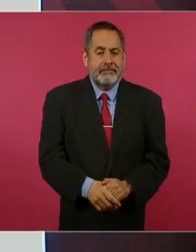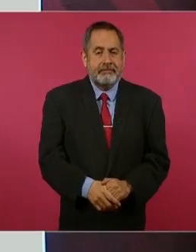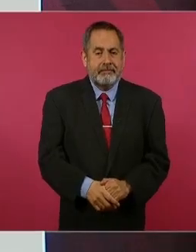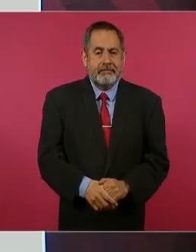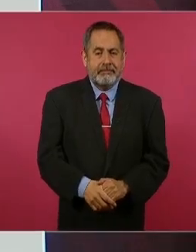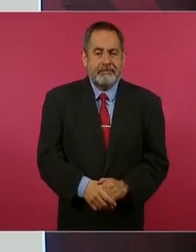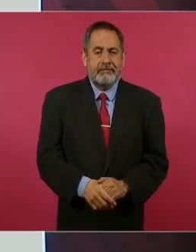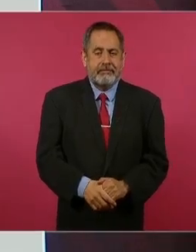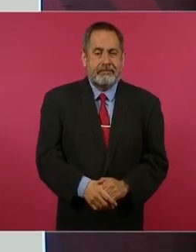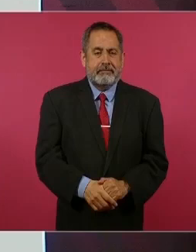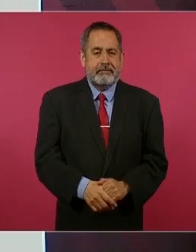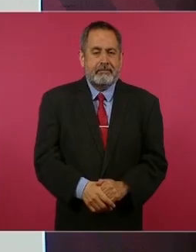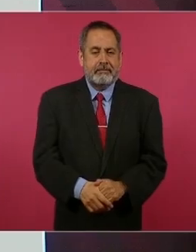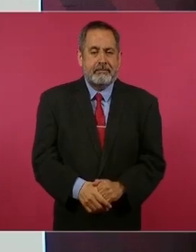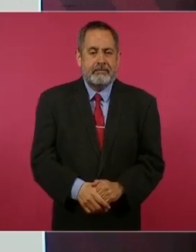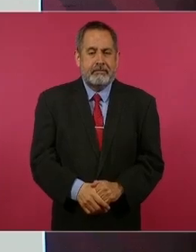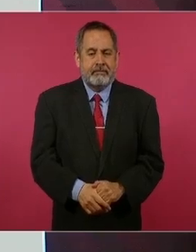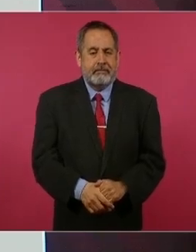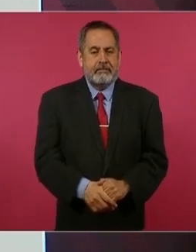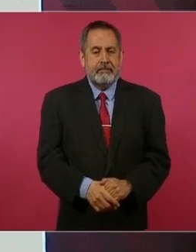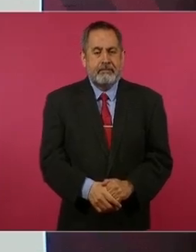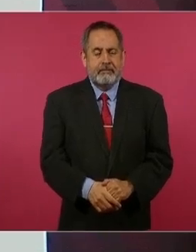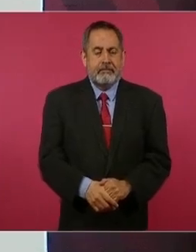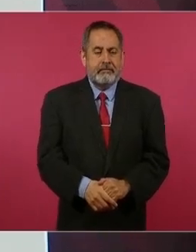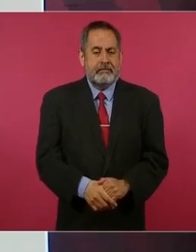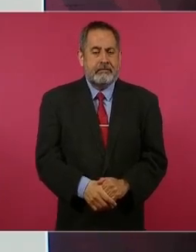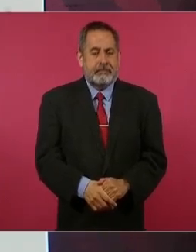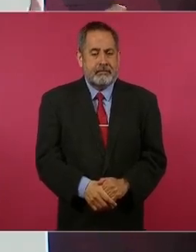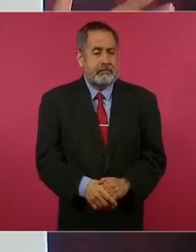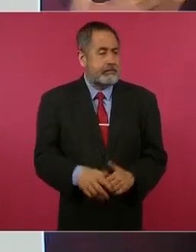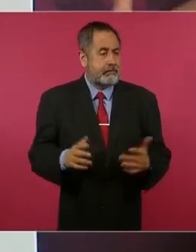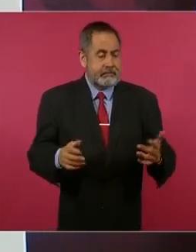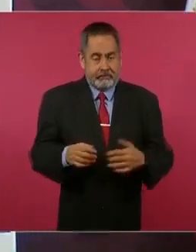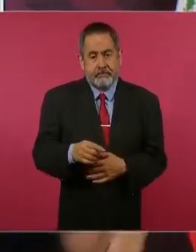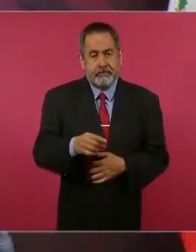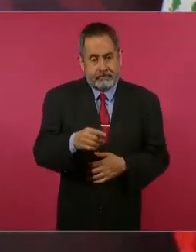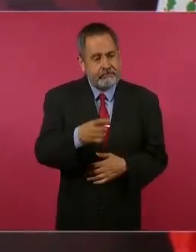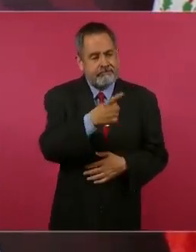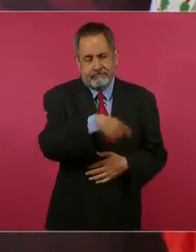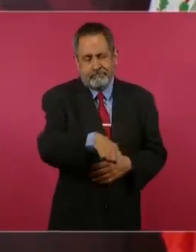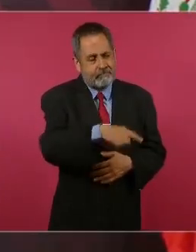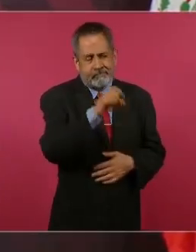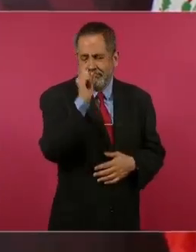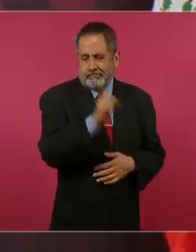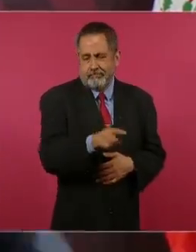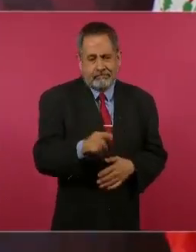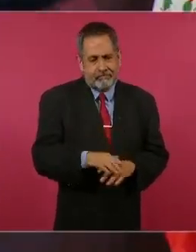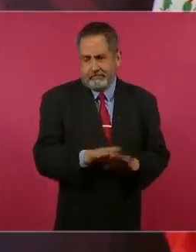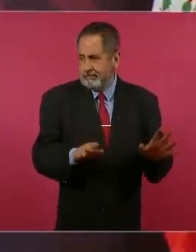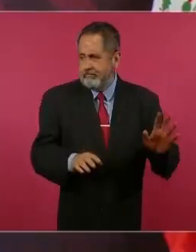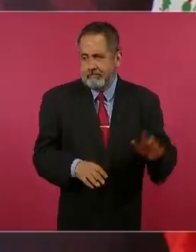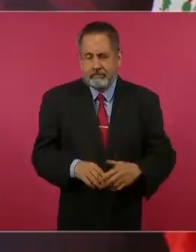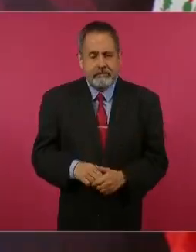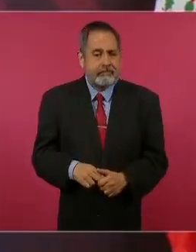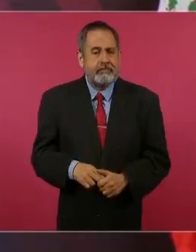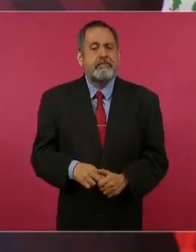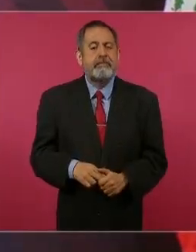entonces, ellos mismos los